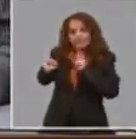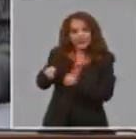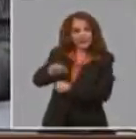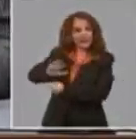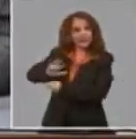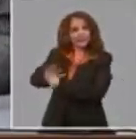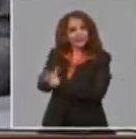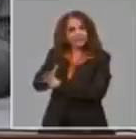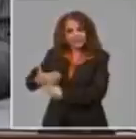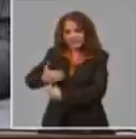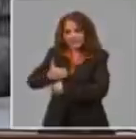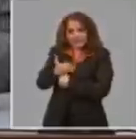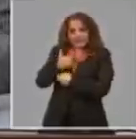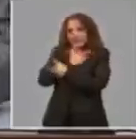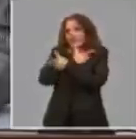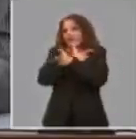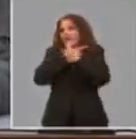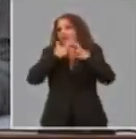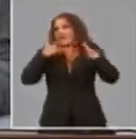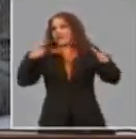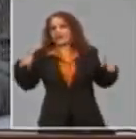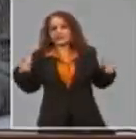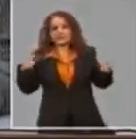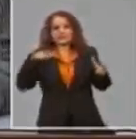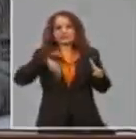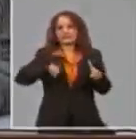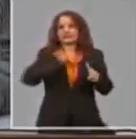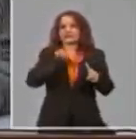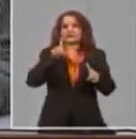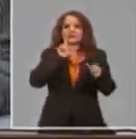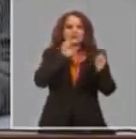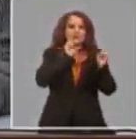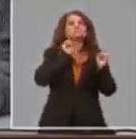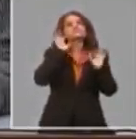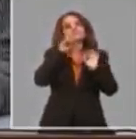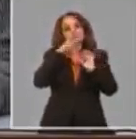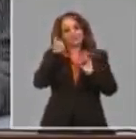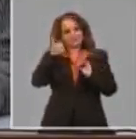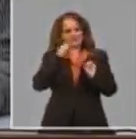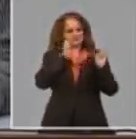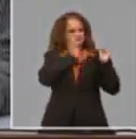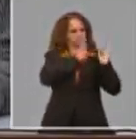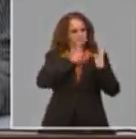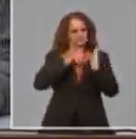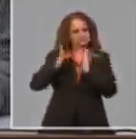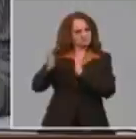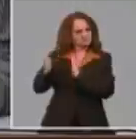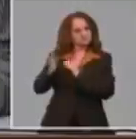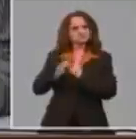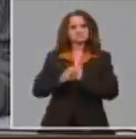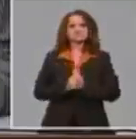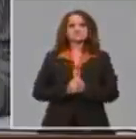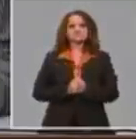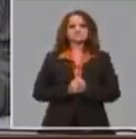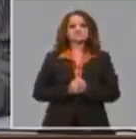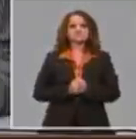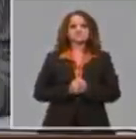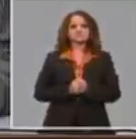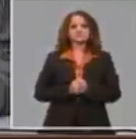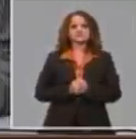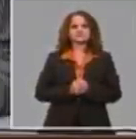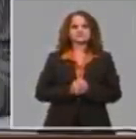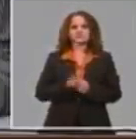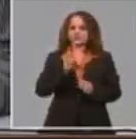pero no manera articulada bien pensado vivo organizado sin dinero